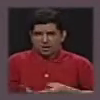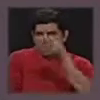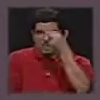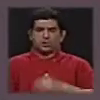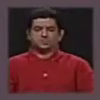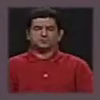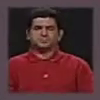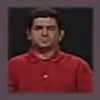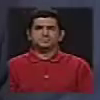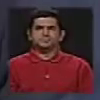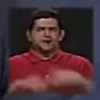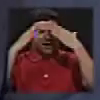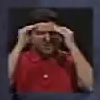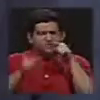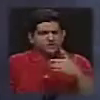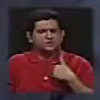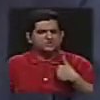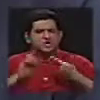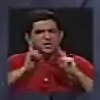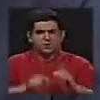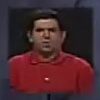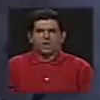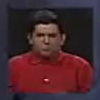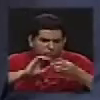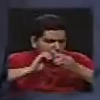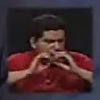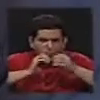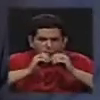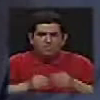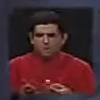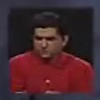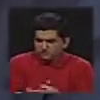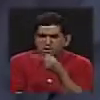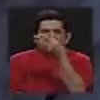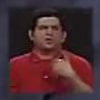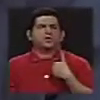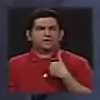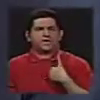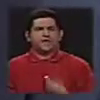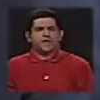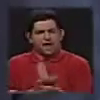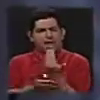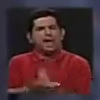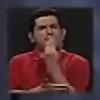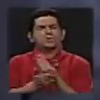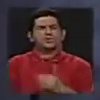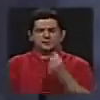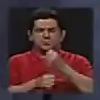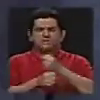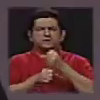Entonces, ¿qué información tienen ustedes? ¿Cómo se calculó el costo de la actualización de esta